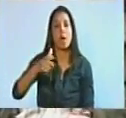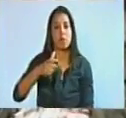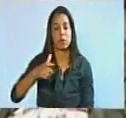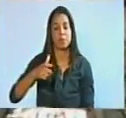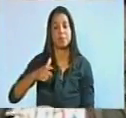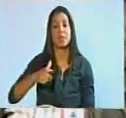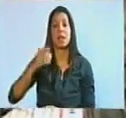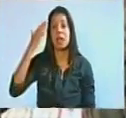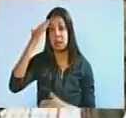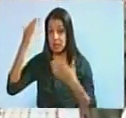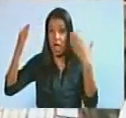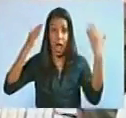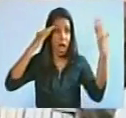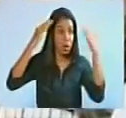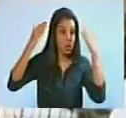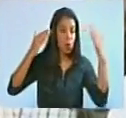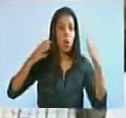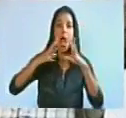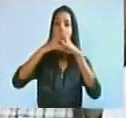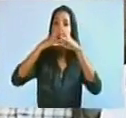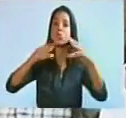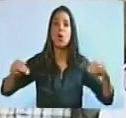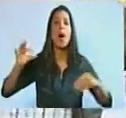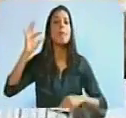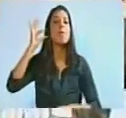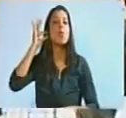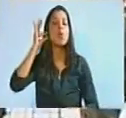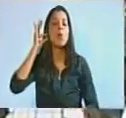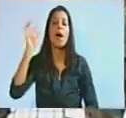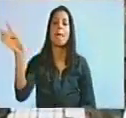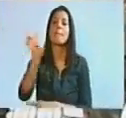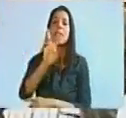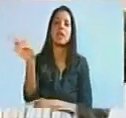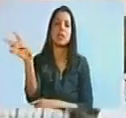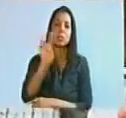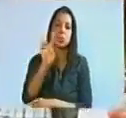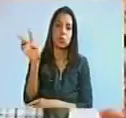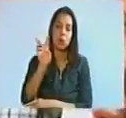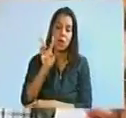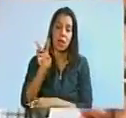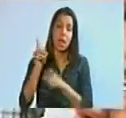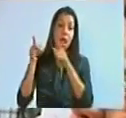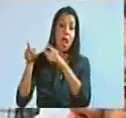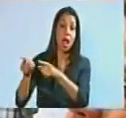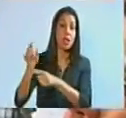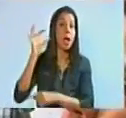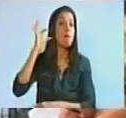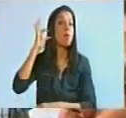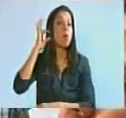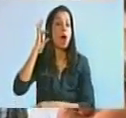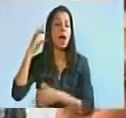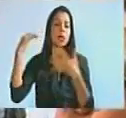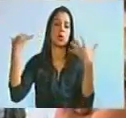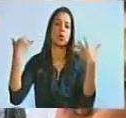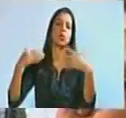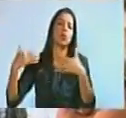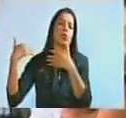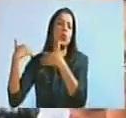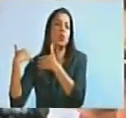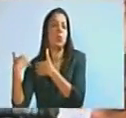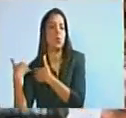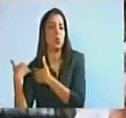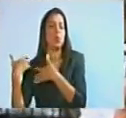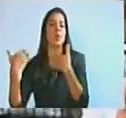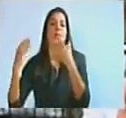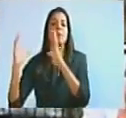a todas las mujeres venezolanas, a todas las mujeres de nuestro pueblo, que sobre ellas, sobre sus hombros pesa la paz de